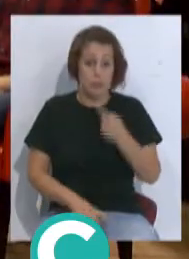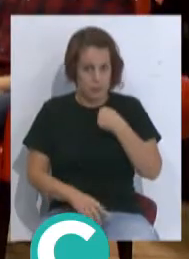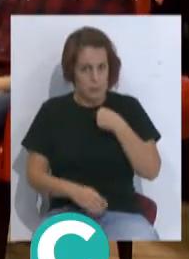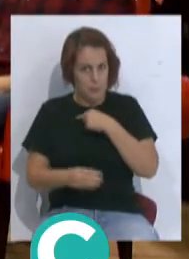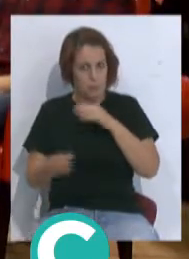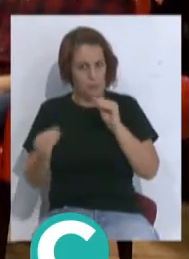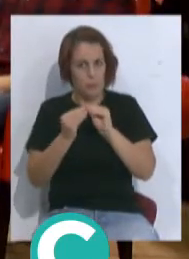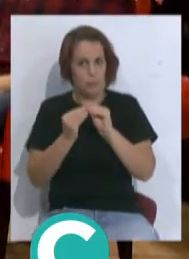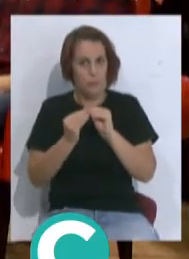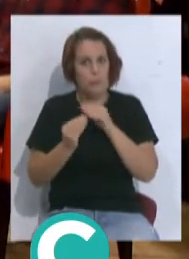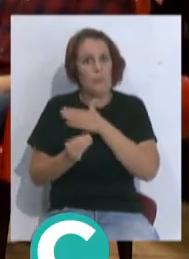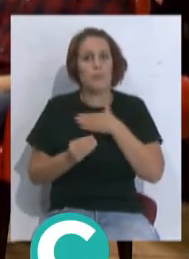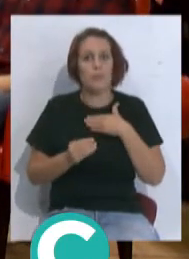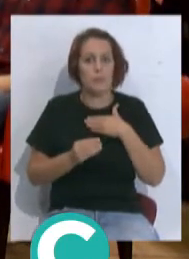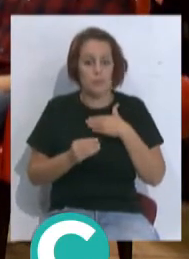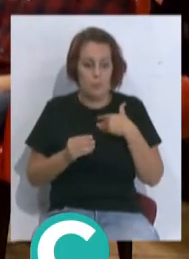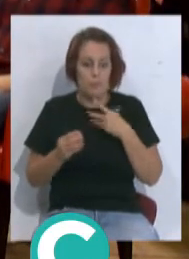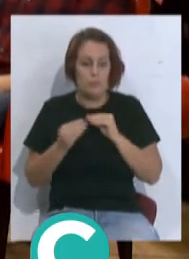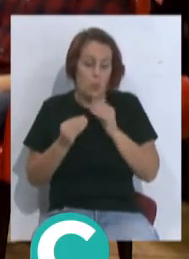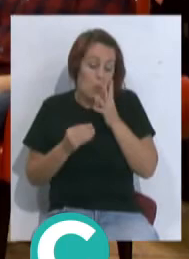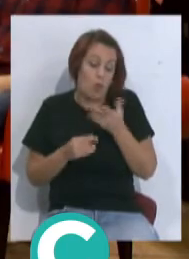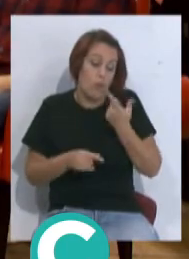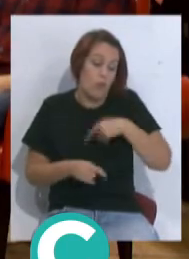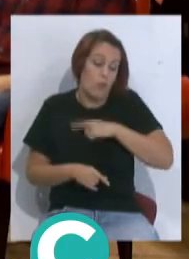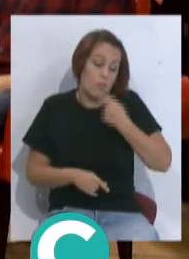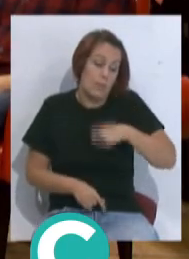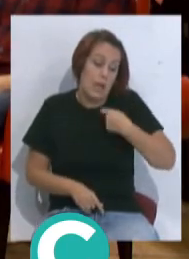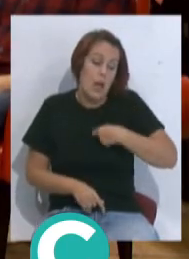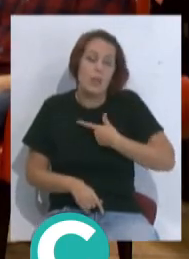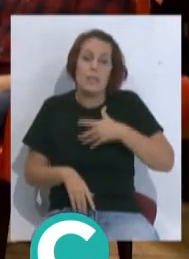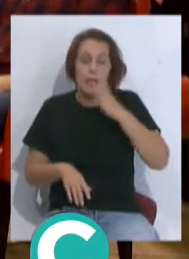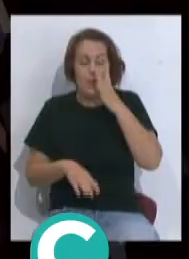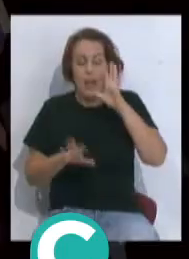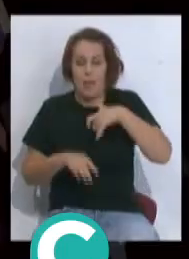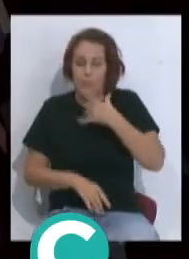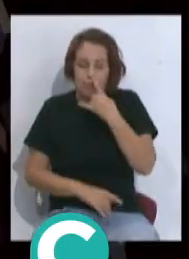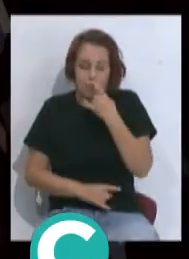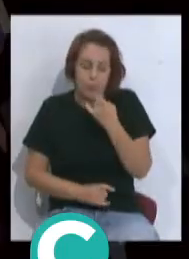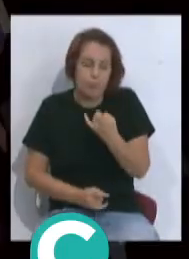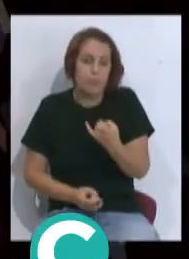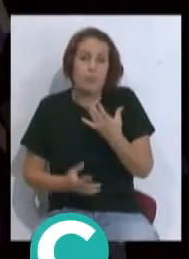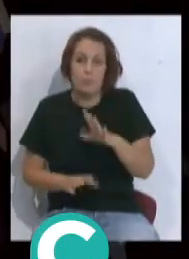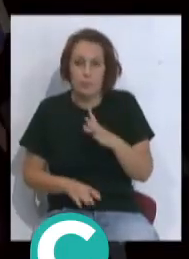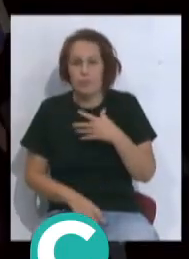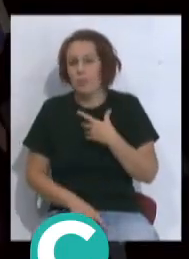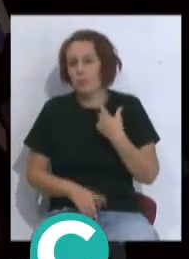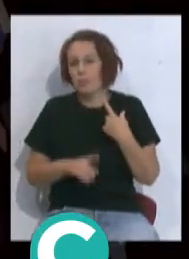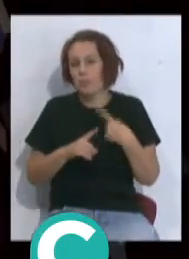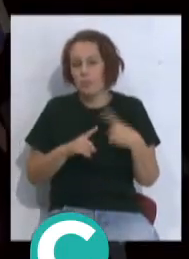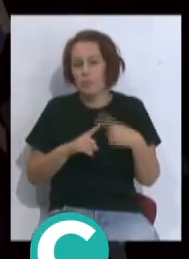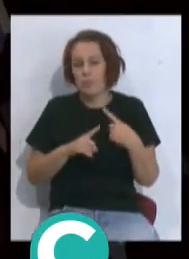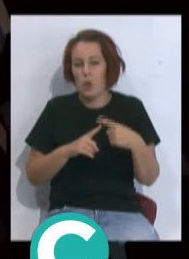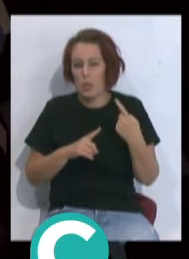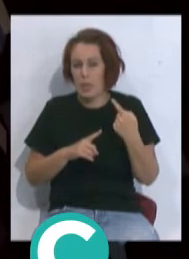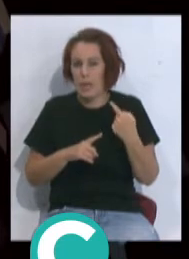¿eh? Y me quiero poner en eso, será porque somos unos picados y somos unos enamorados del carnaval de Cádiz. Pero no siempre salen las cosas como uno quiere. Y